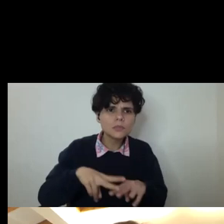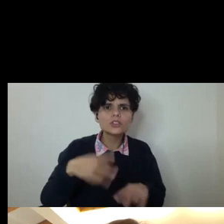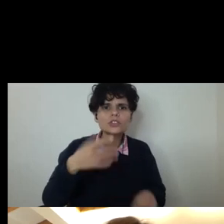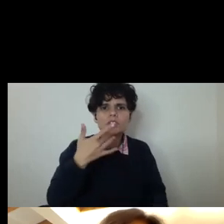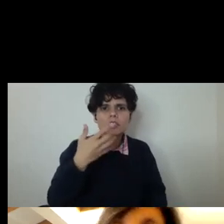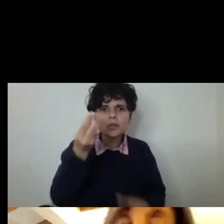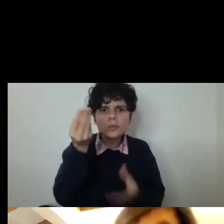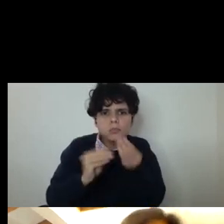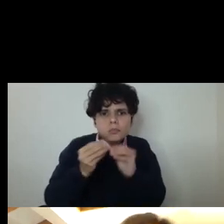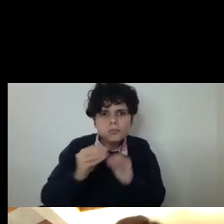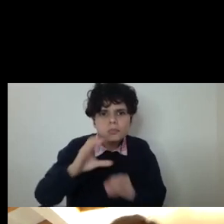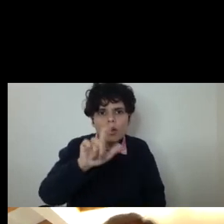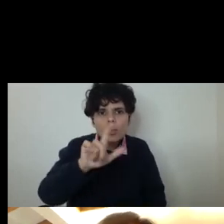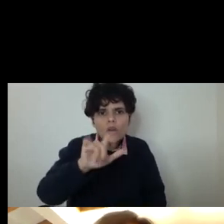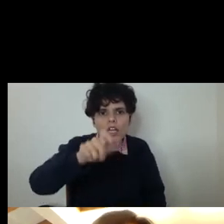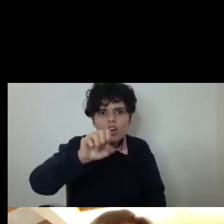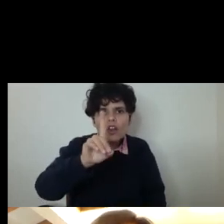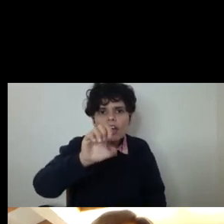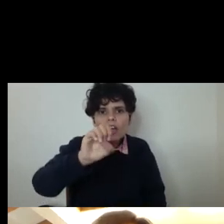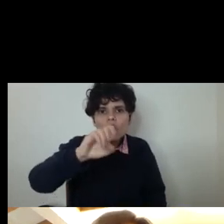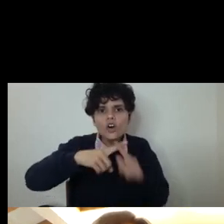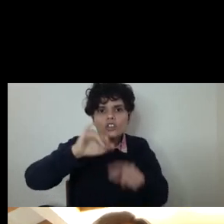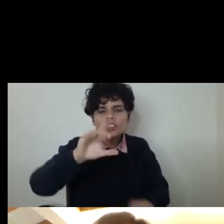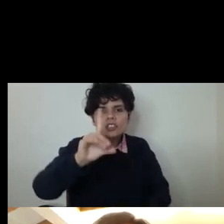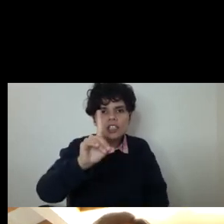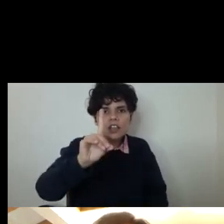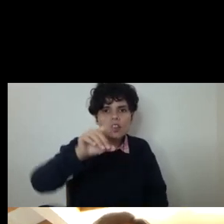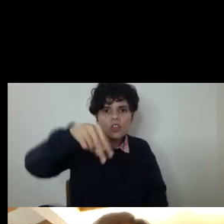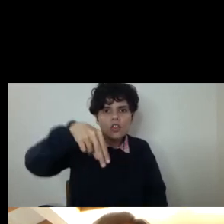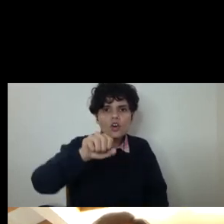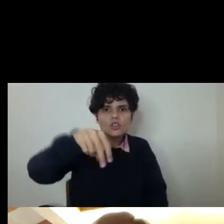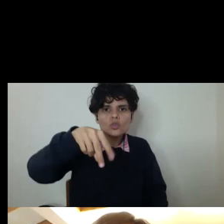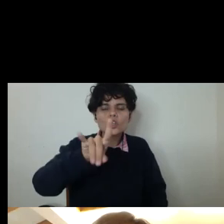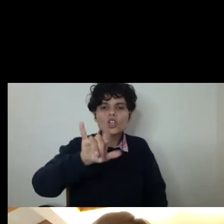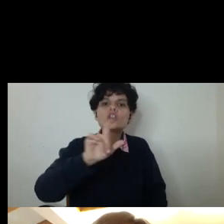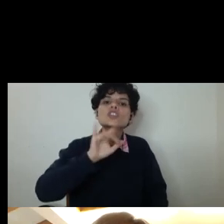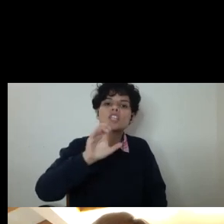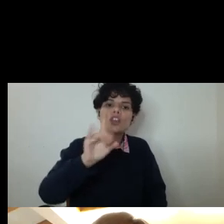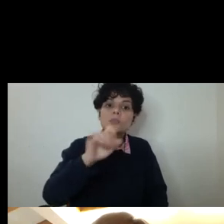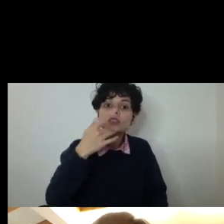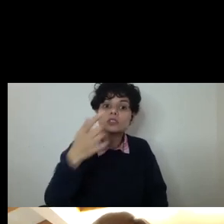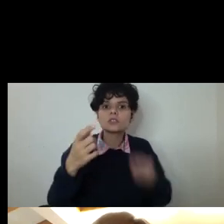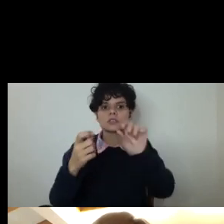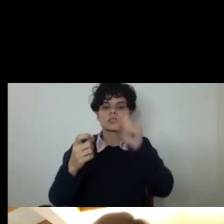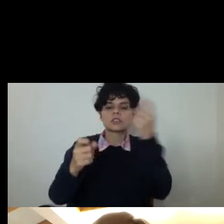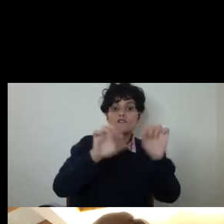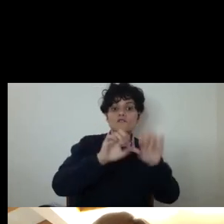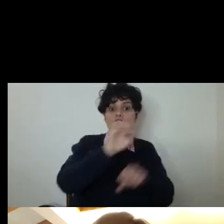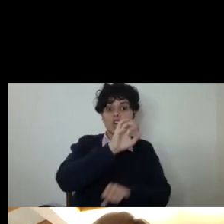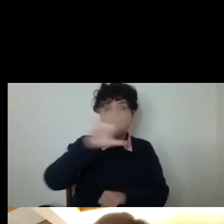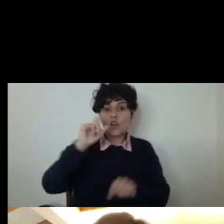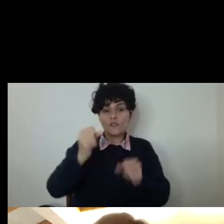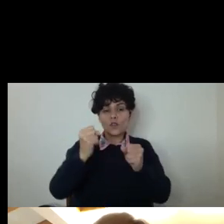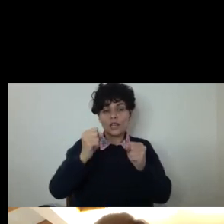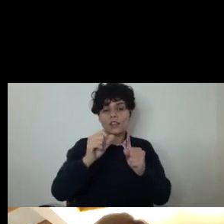oligodeoxinucleotídeo contra RIR2, y ustedes aquí tenemos teñido contra RIR2 con un anticuerpo fluorescente contra RIR2, una región, una